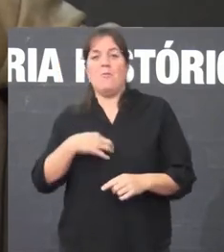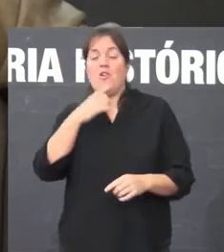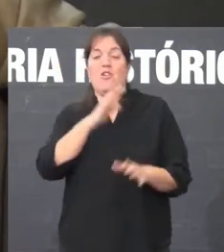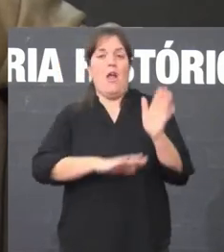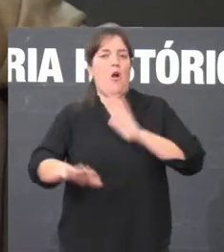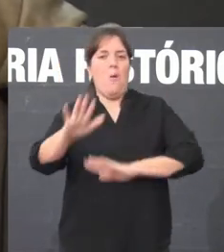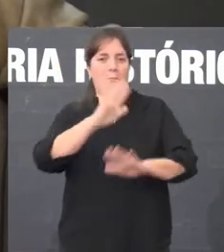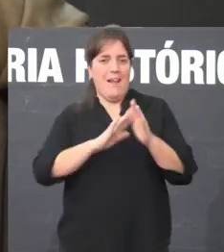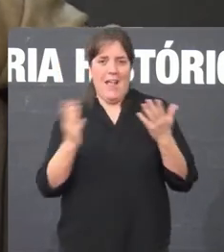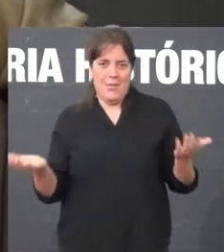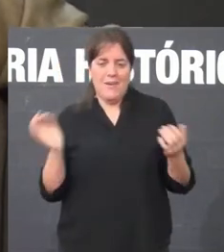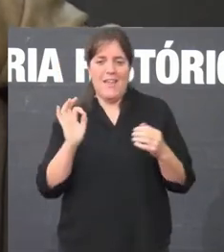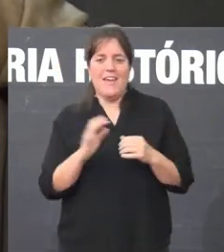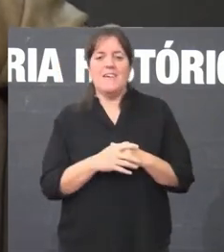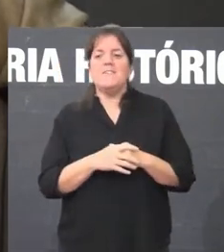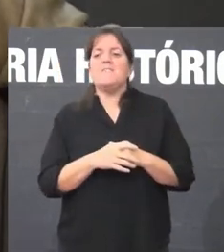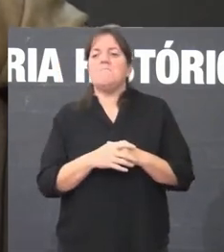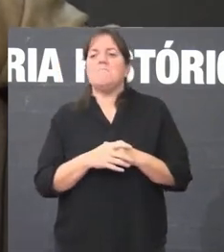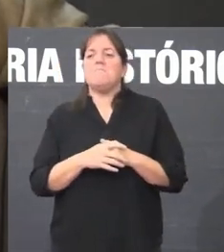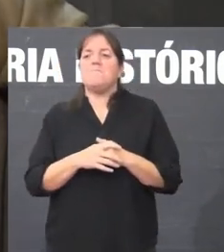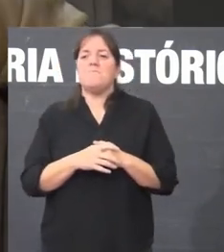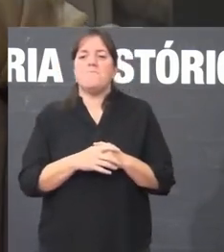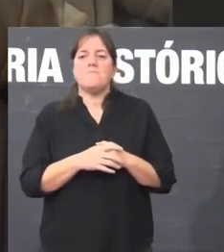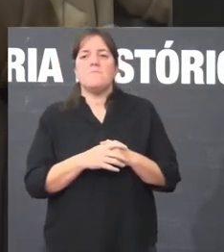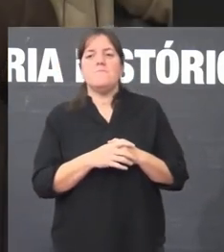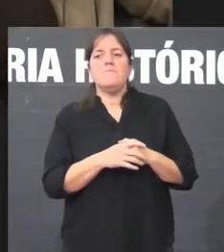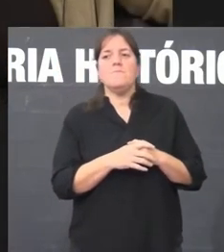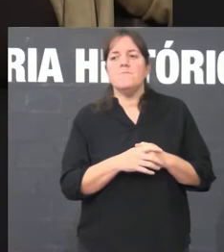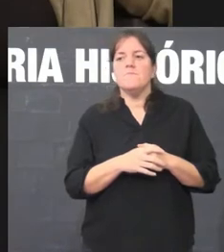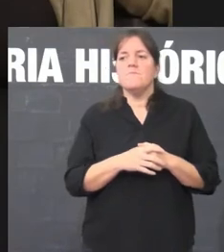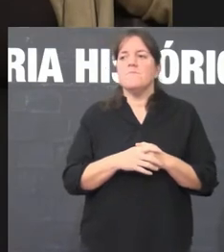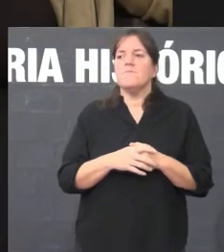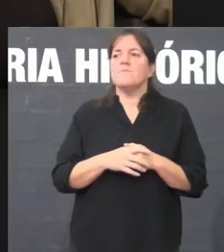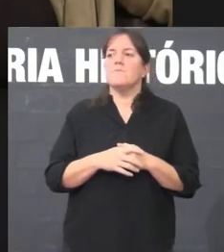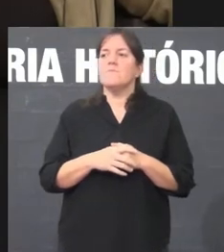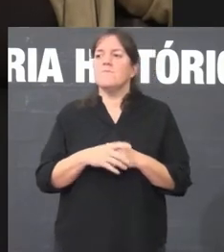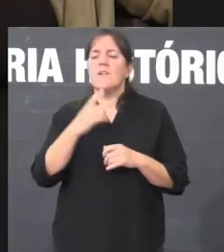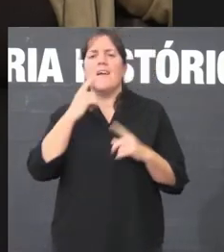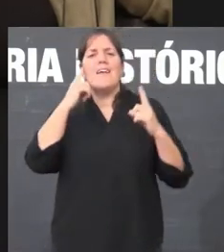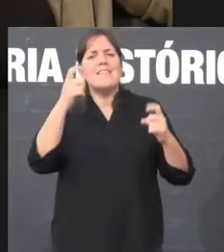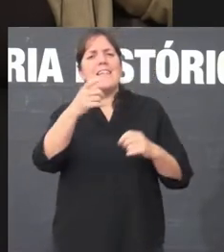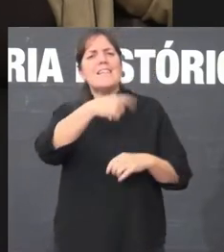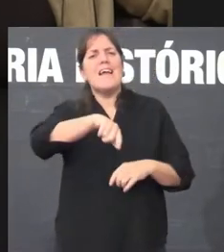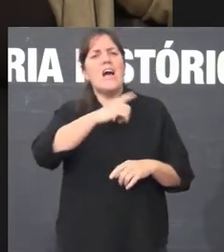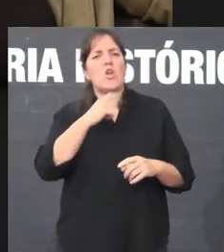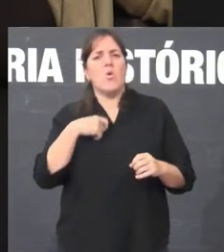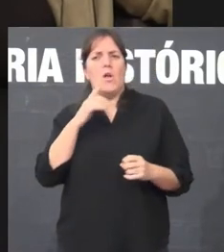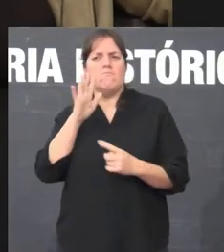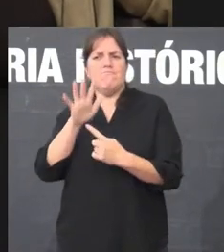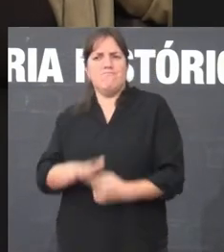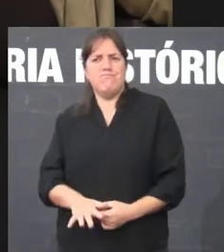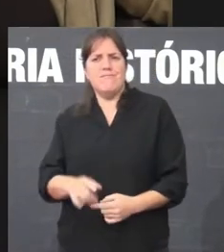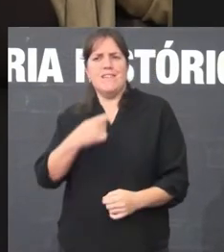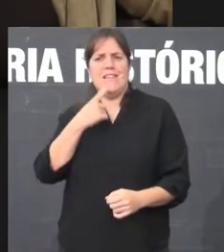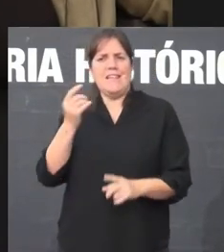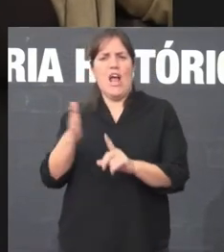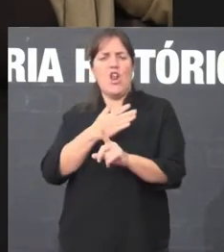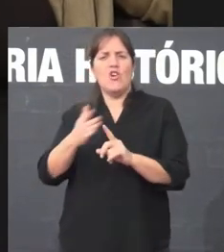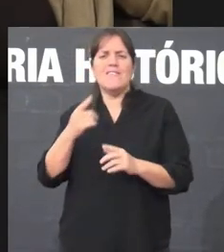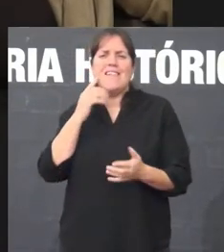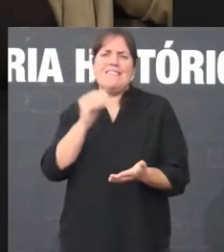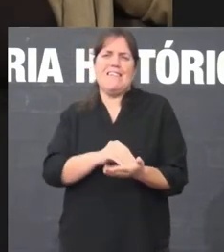complicado, non? Pero quero decir, intentaron aniquilarnos. E non puideron, e intentarono